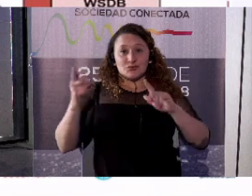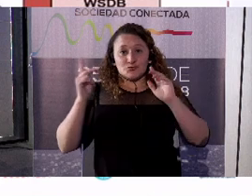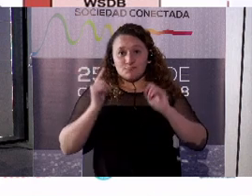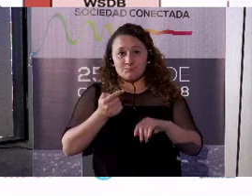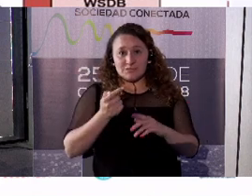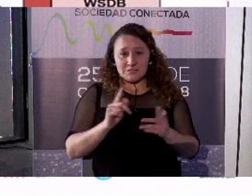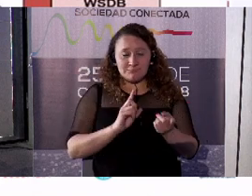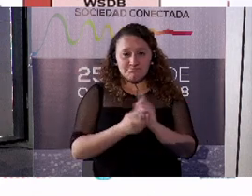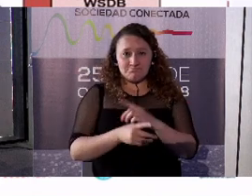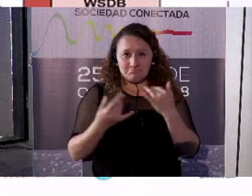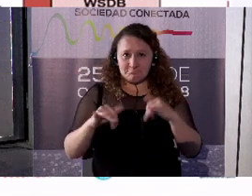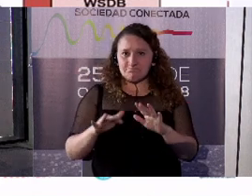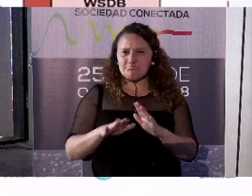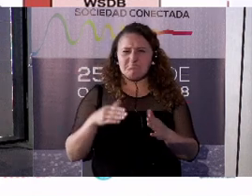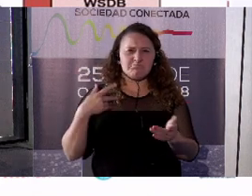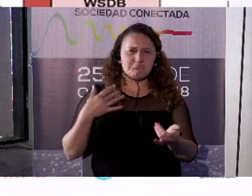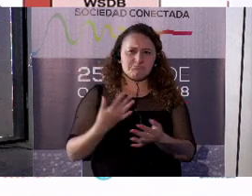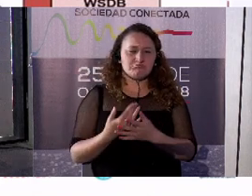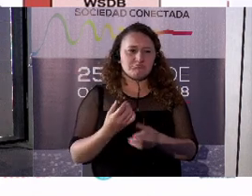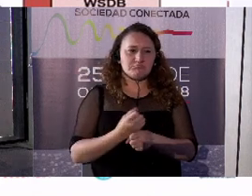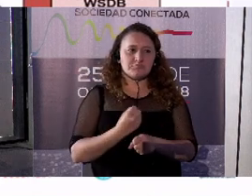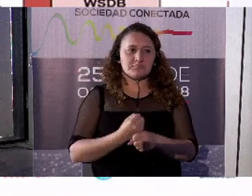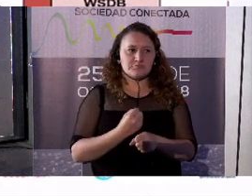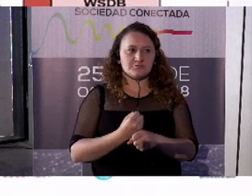listo hemos estado